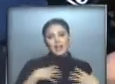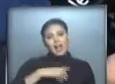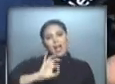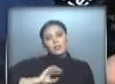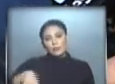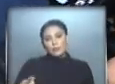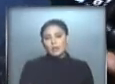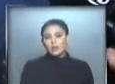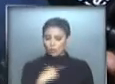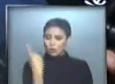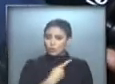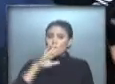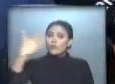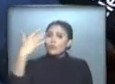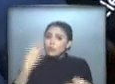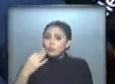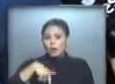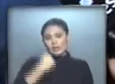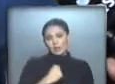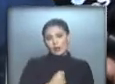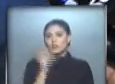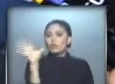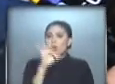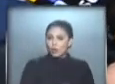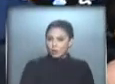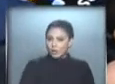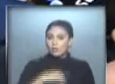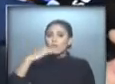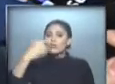el año que viene. Para nosotros el futuro es trabajar cada uno de los días. El futuro comienza a ser mañana.